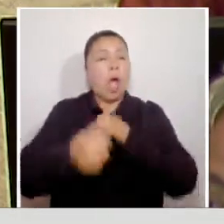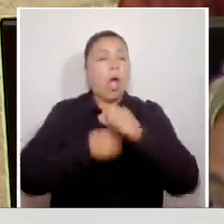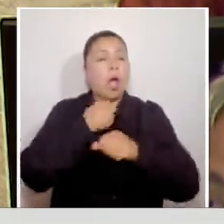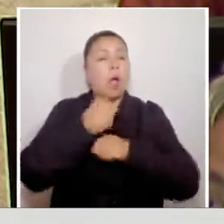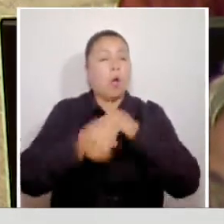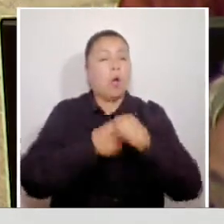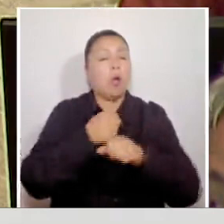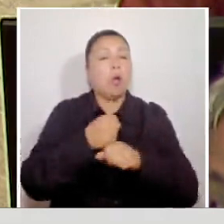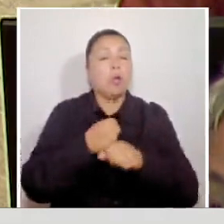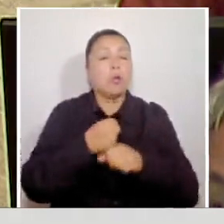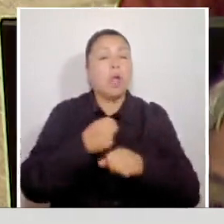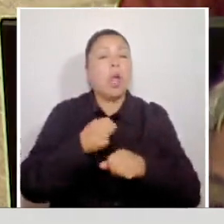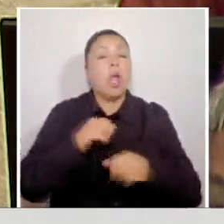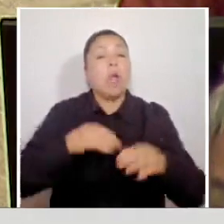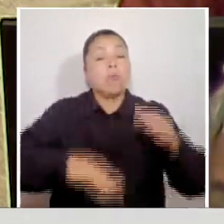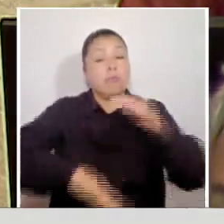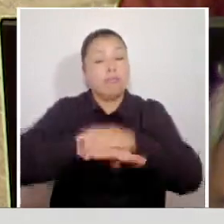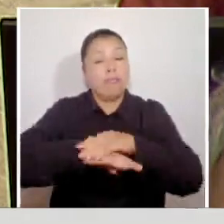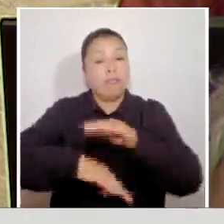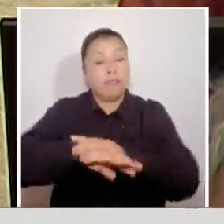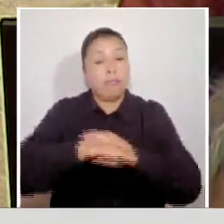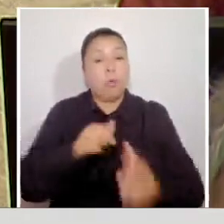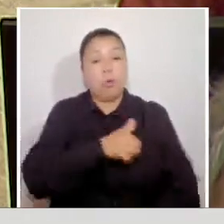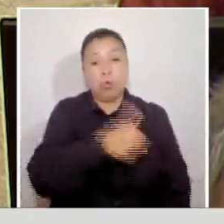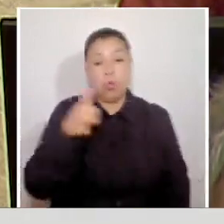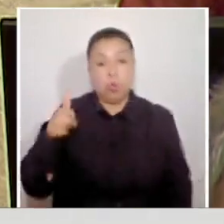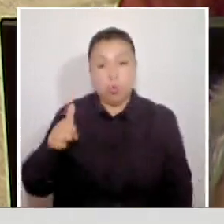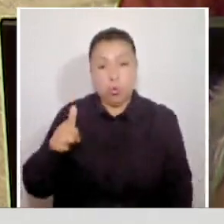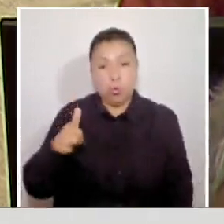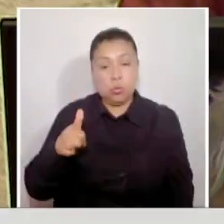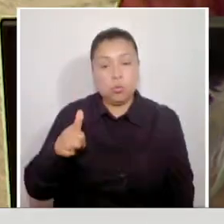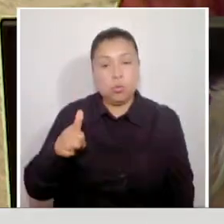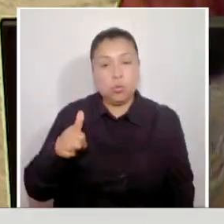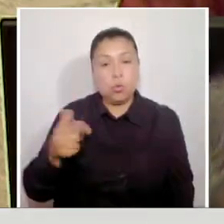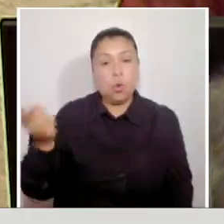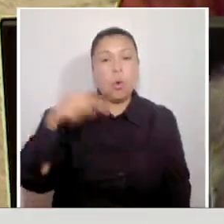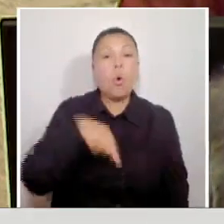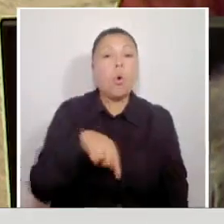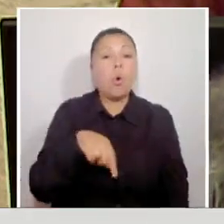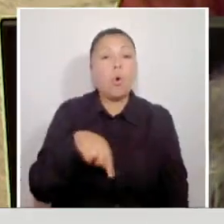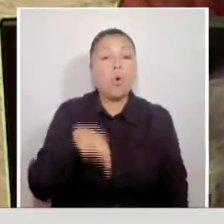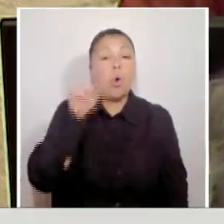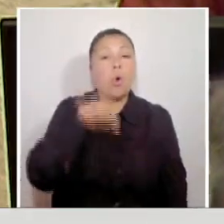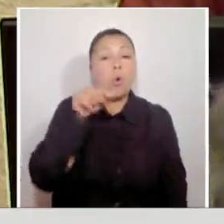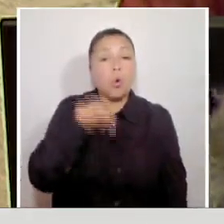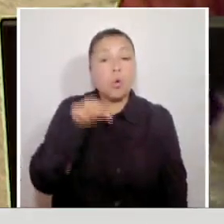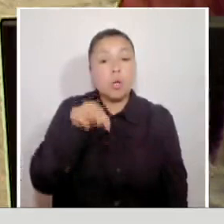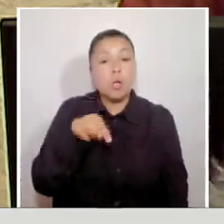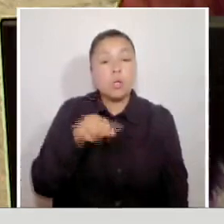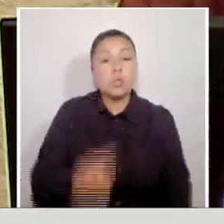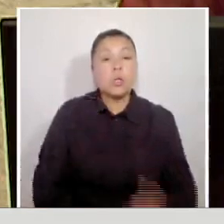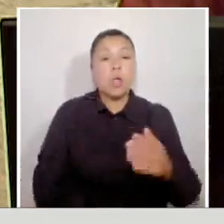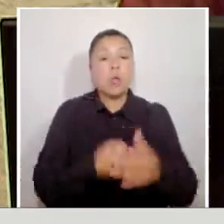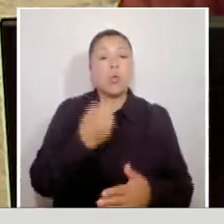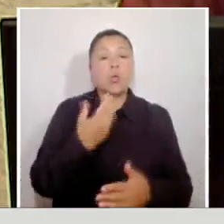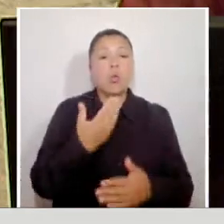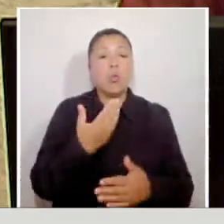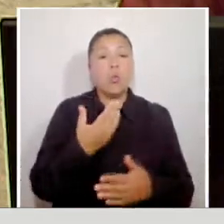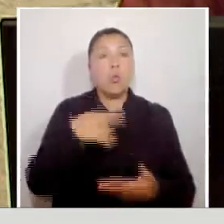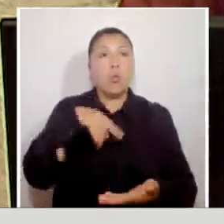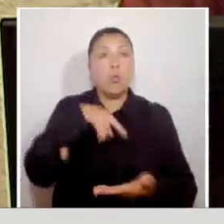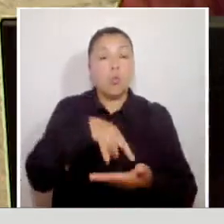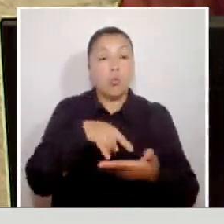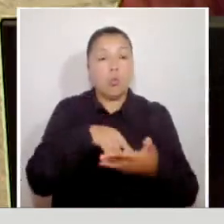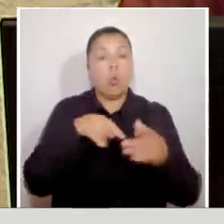derecha todos hoy día con este nuevo composición del parlamento este